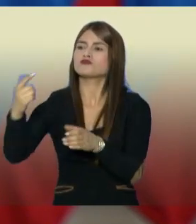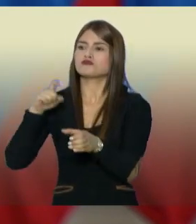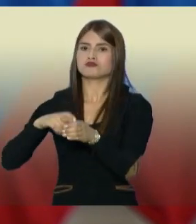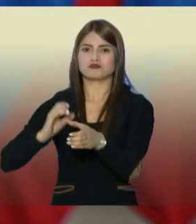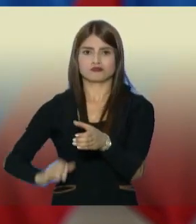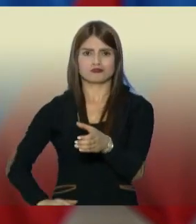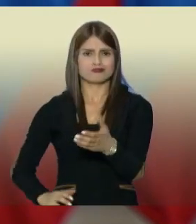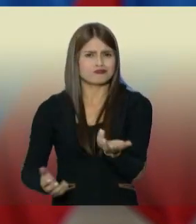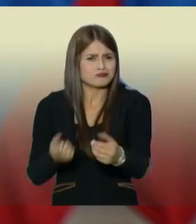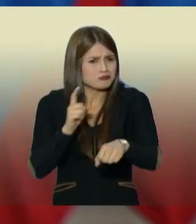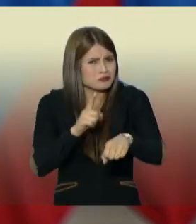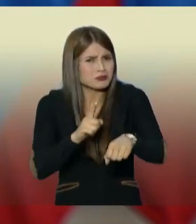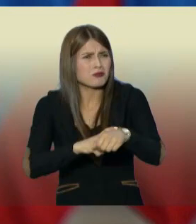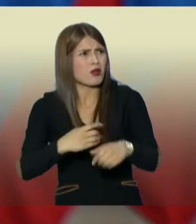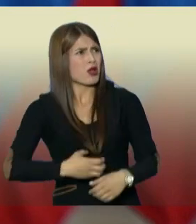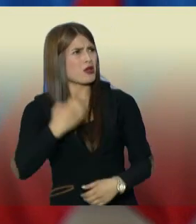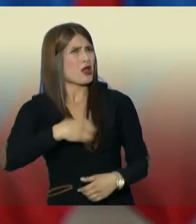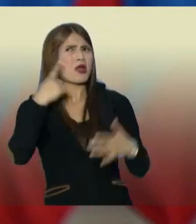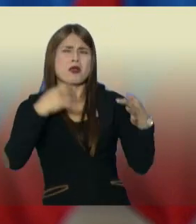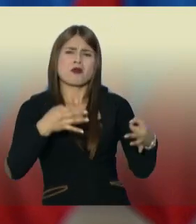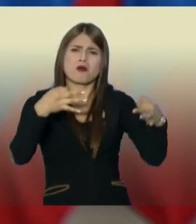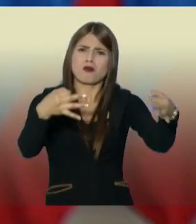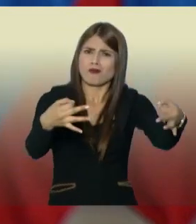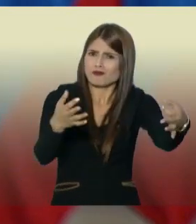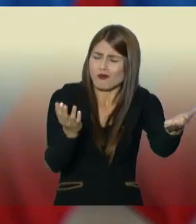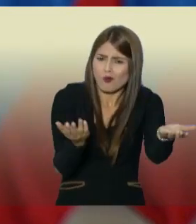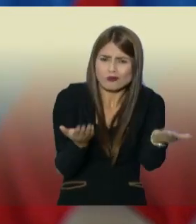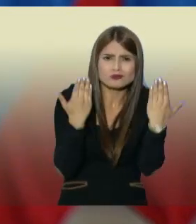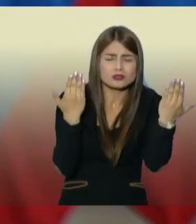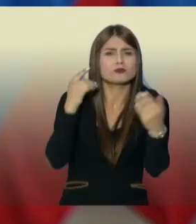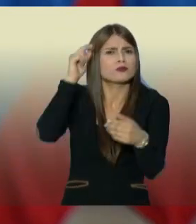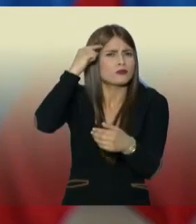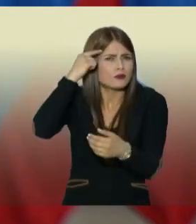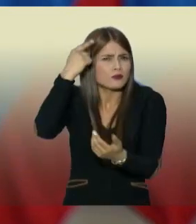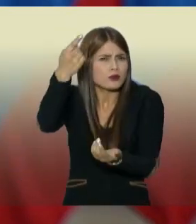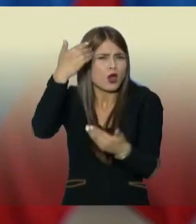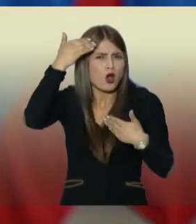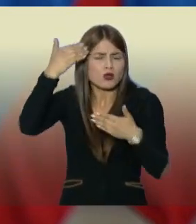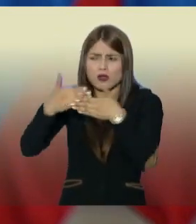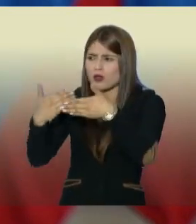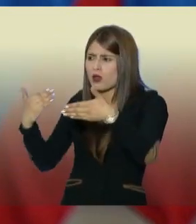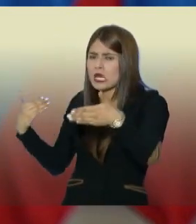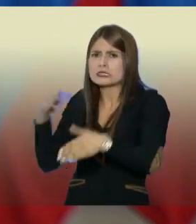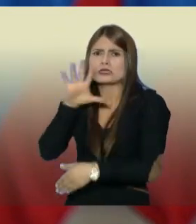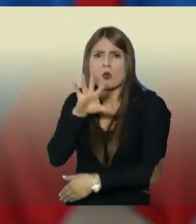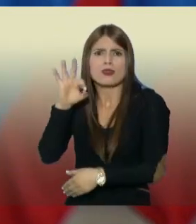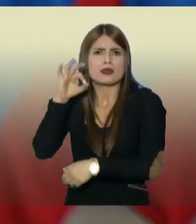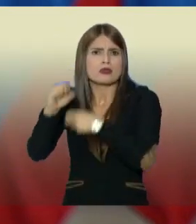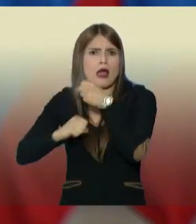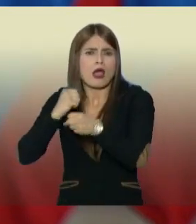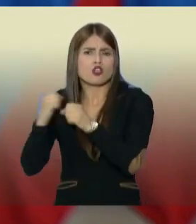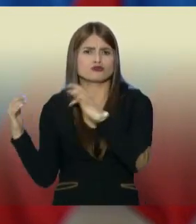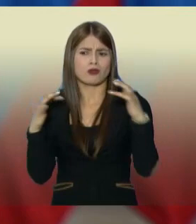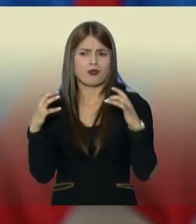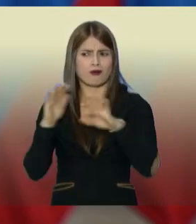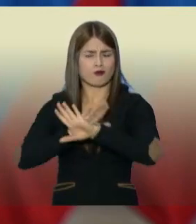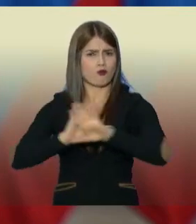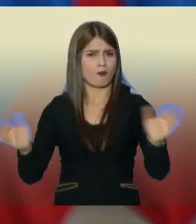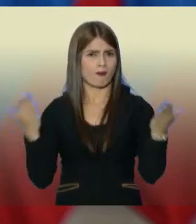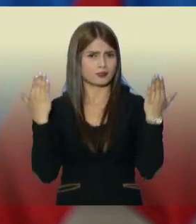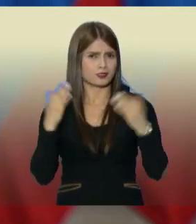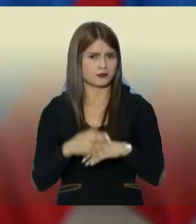fratricida compatriotas lo he dicho en varias ocasiones y quiero repetirlo hoy con toda Claridad y contundencia